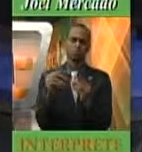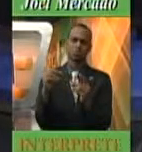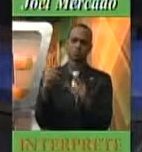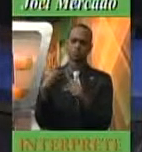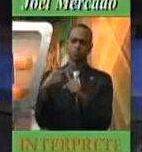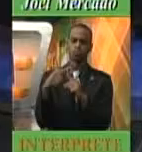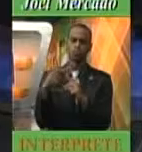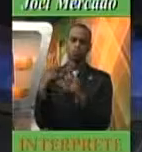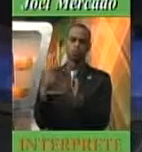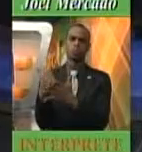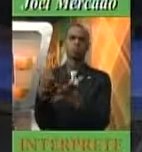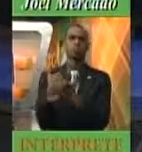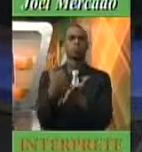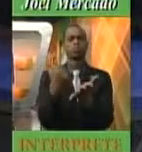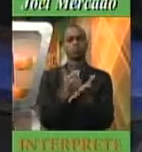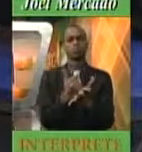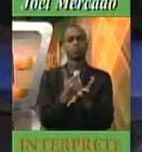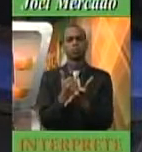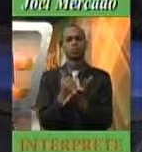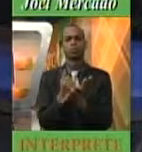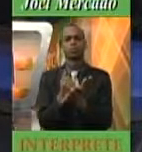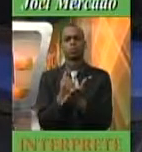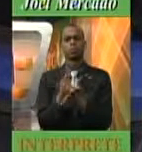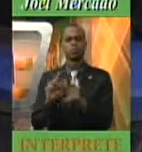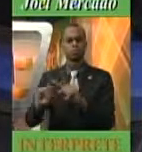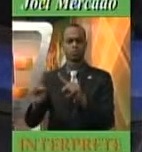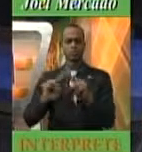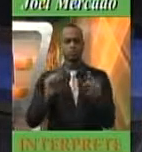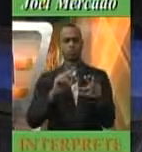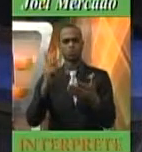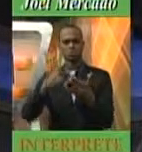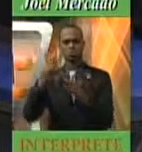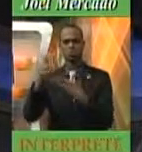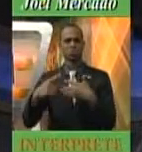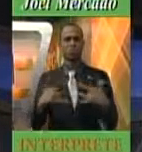positivamente impactados por los distintos programas.